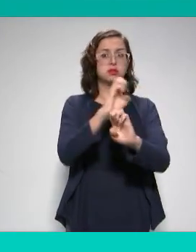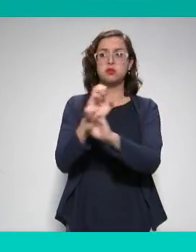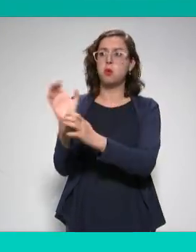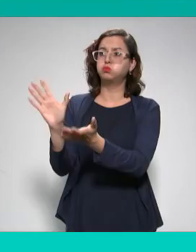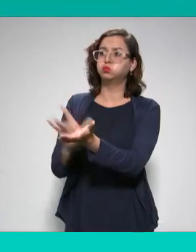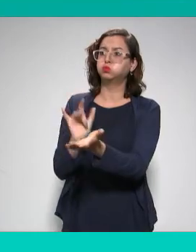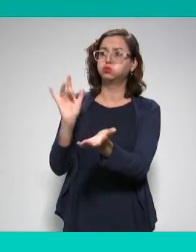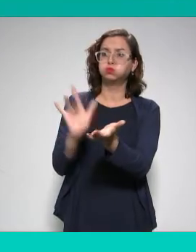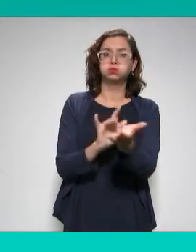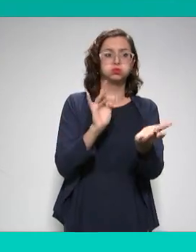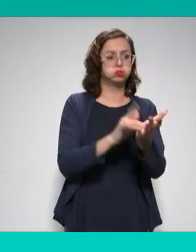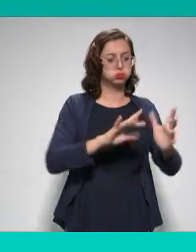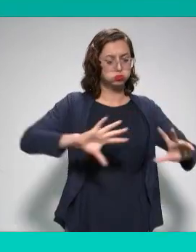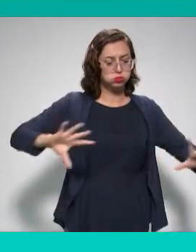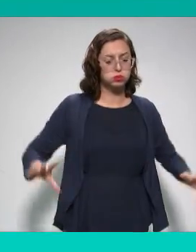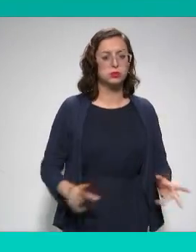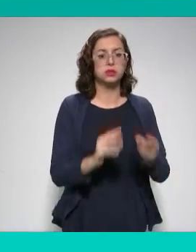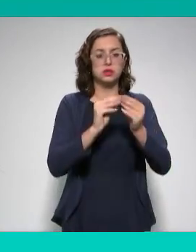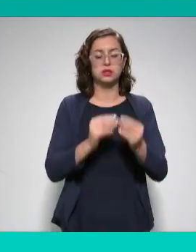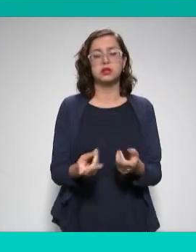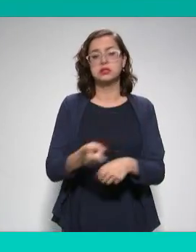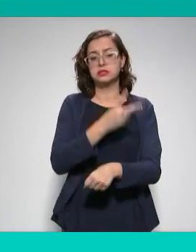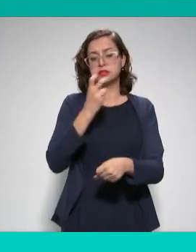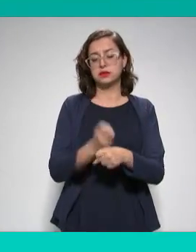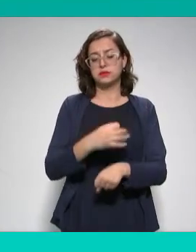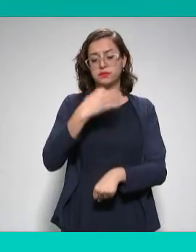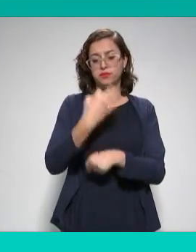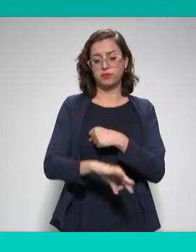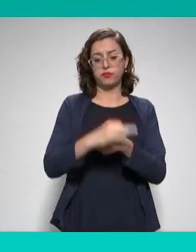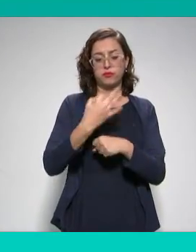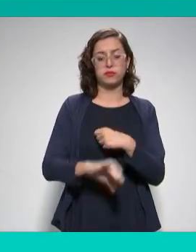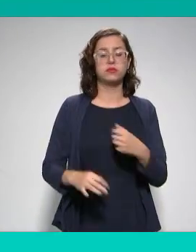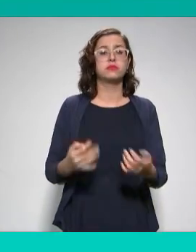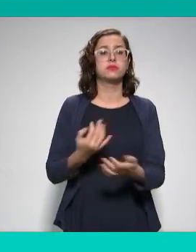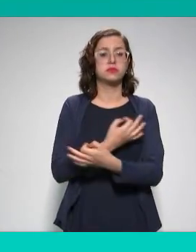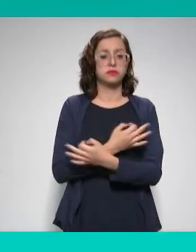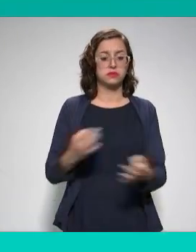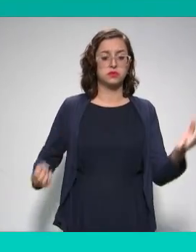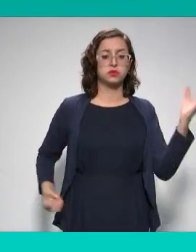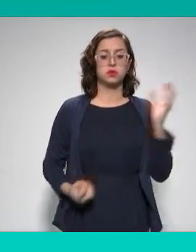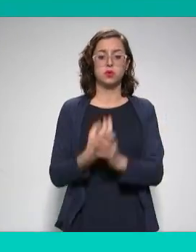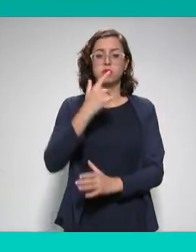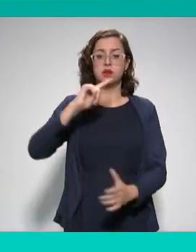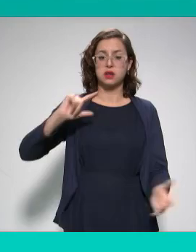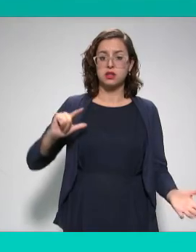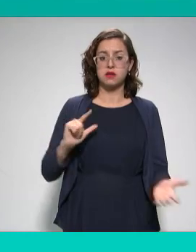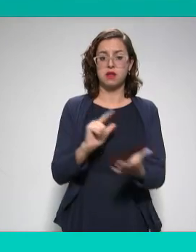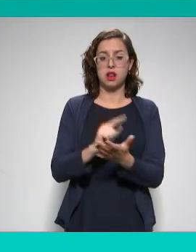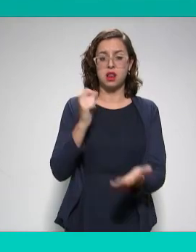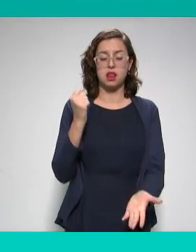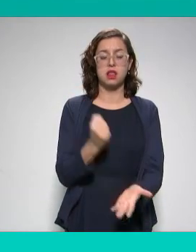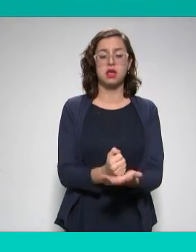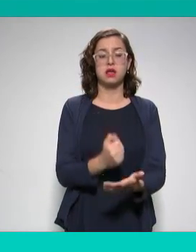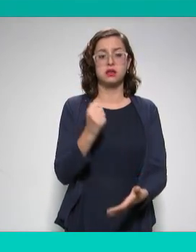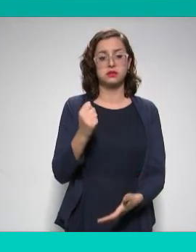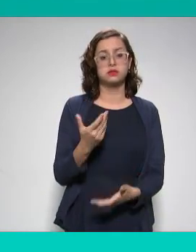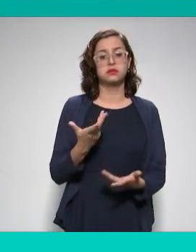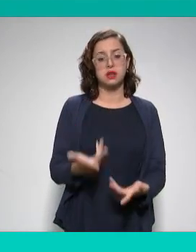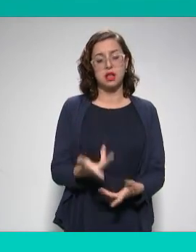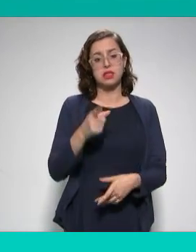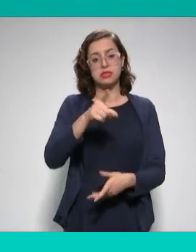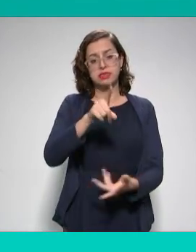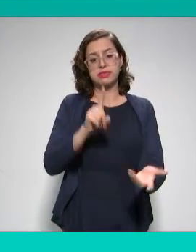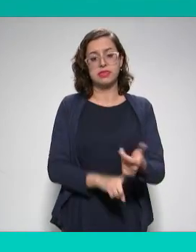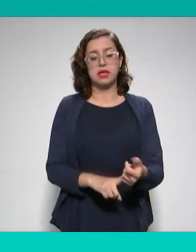asimismo en términos del segundo transitorio del decreto por el que se expidió la mencionada ley el secretariado ejecutivo